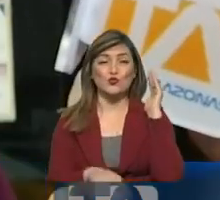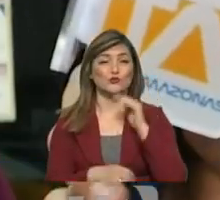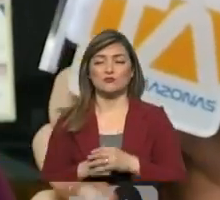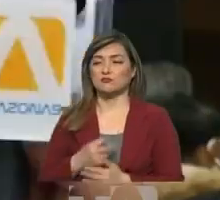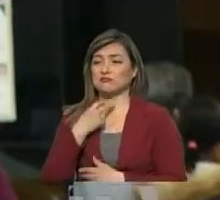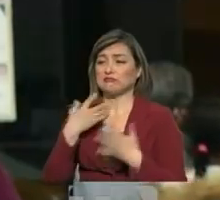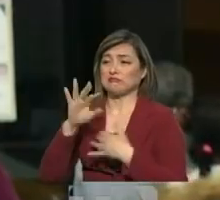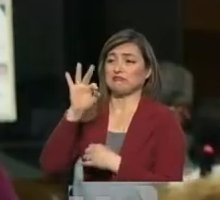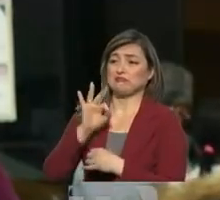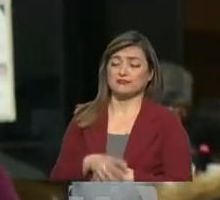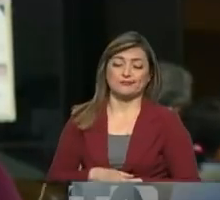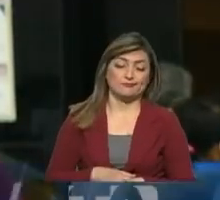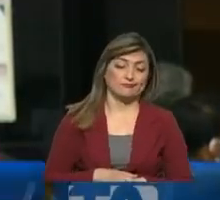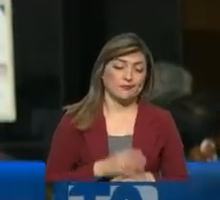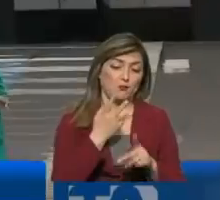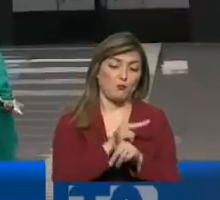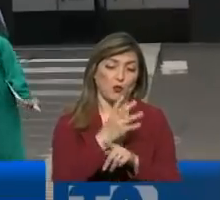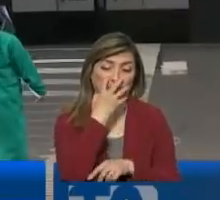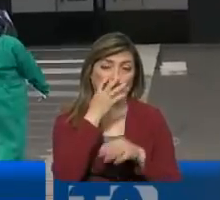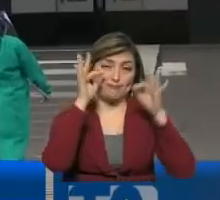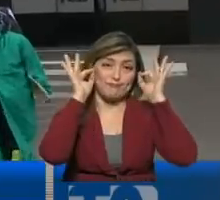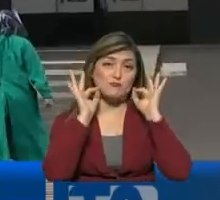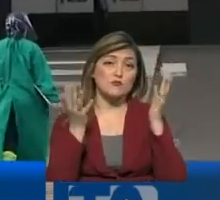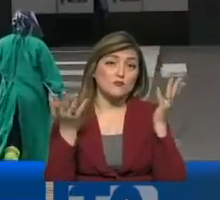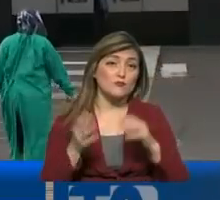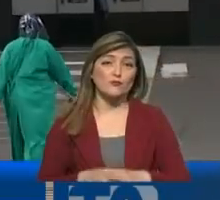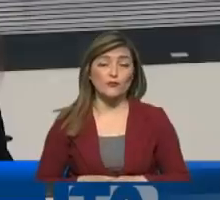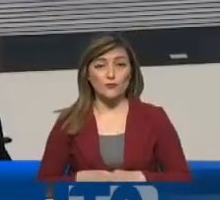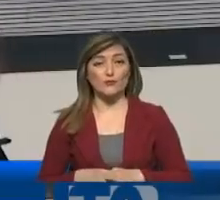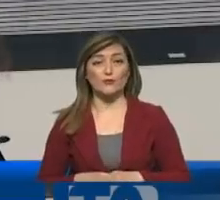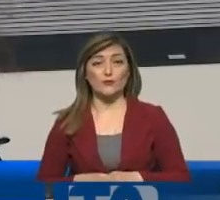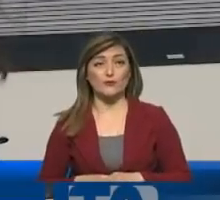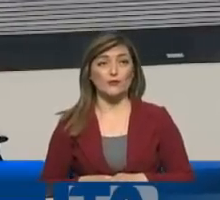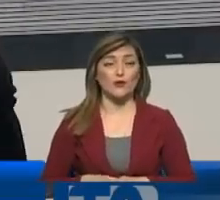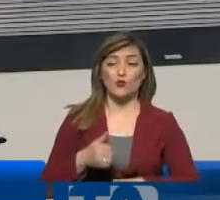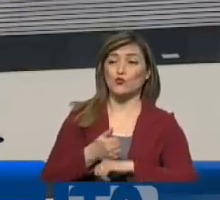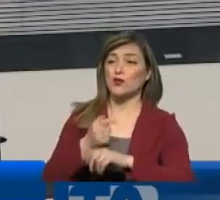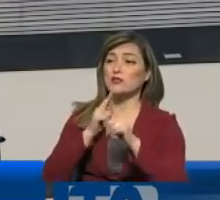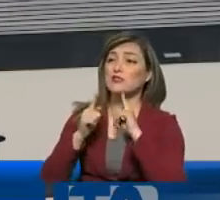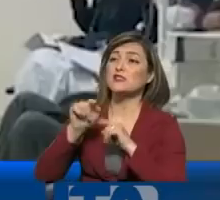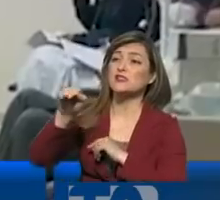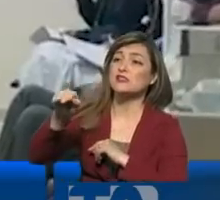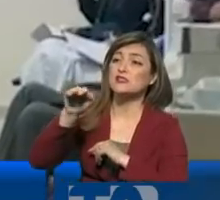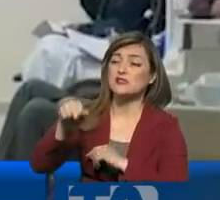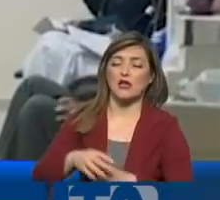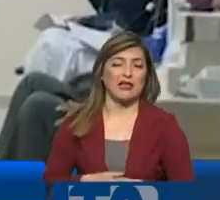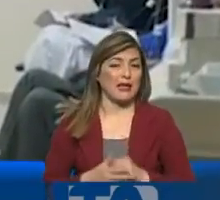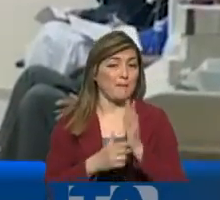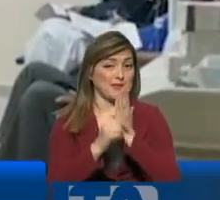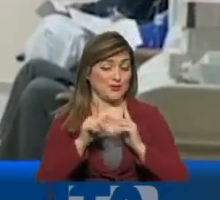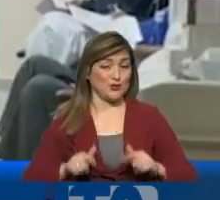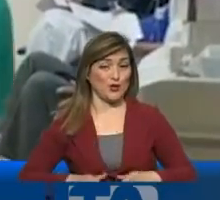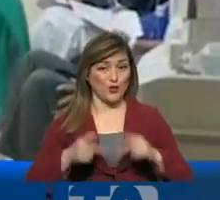no le da miedo a usted? Es que hay que protegerse. Intentamos dialogar con las autoridades del hospital, sin embargo nos indicaron que por disposición